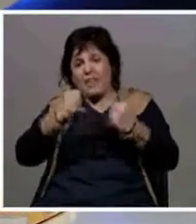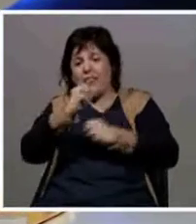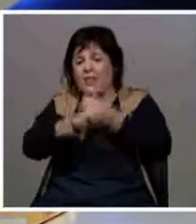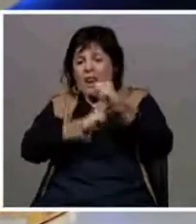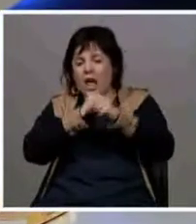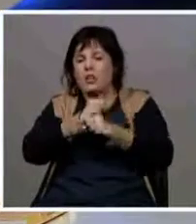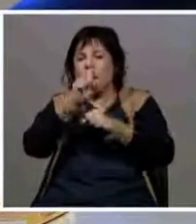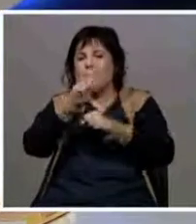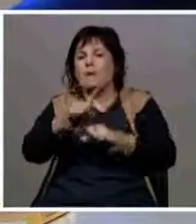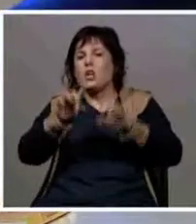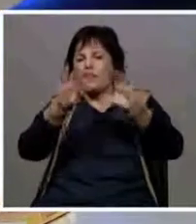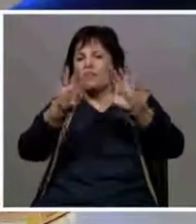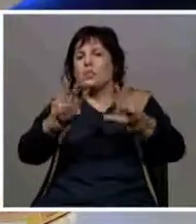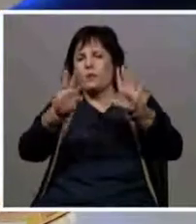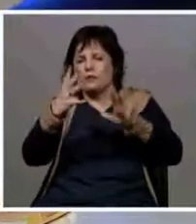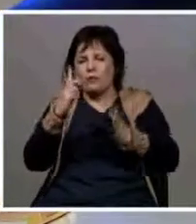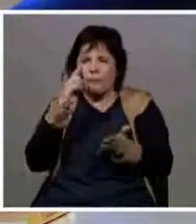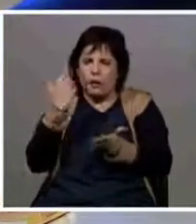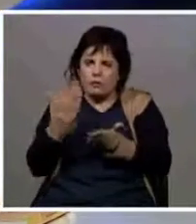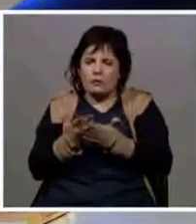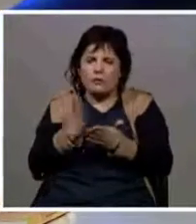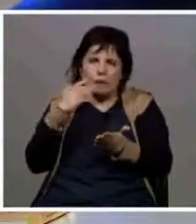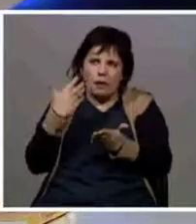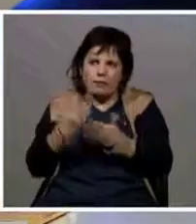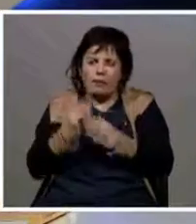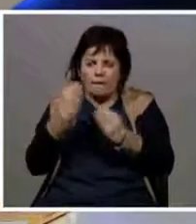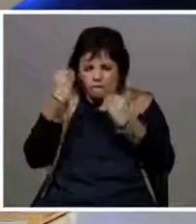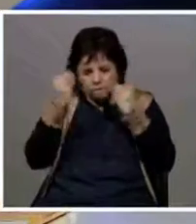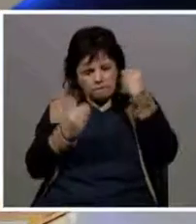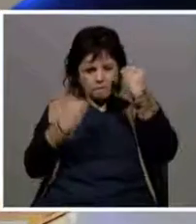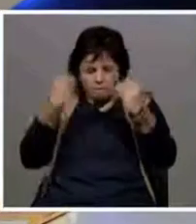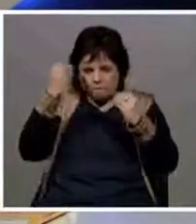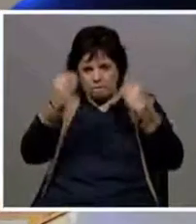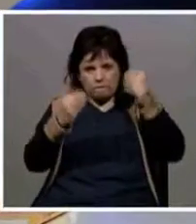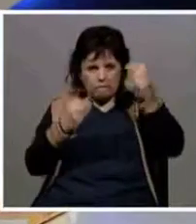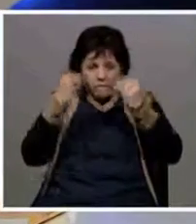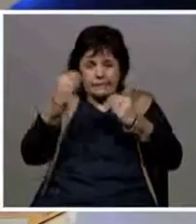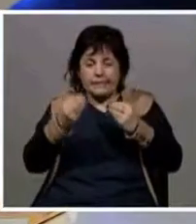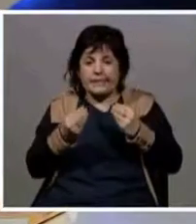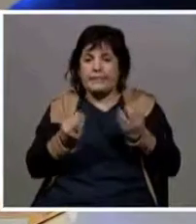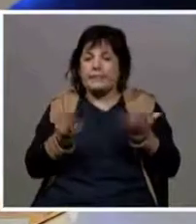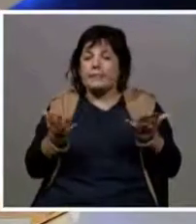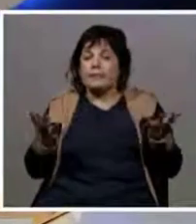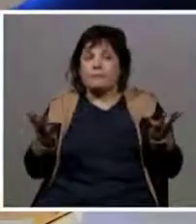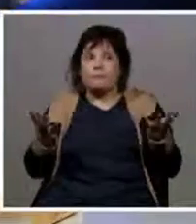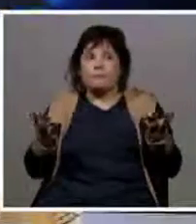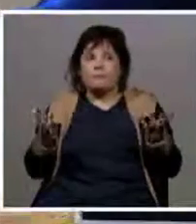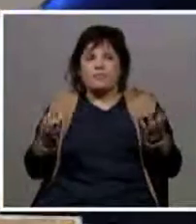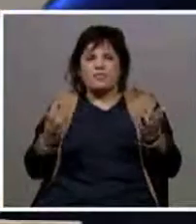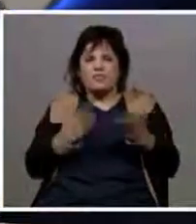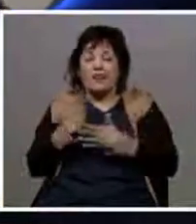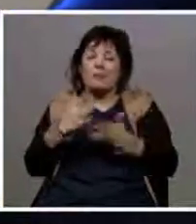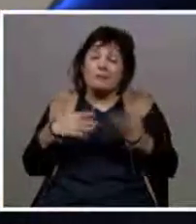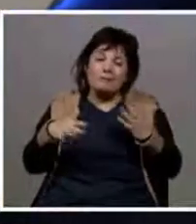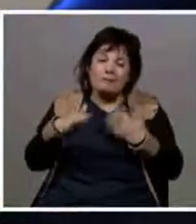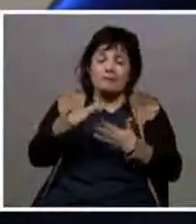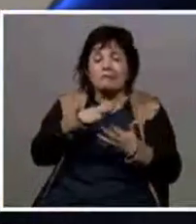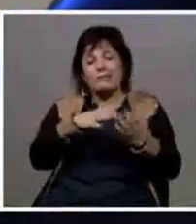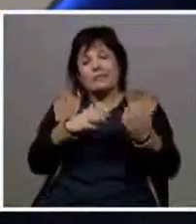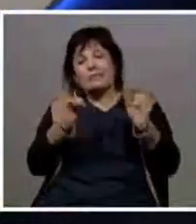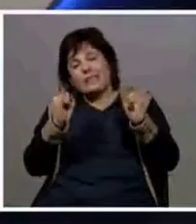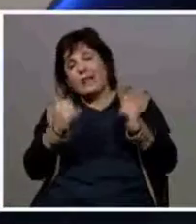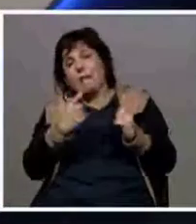con preocupación este fenómeno y en realidad este ha estado siempre rondando el tema de